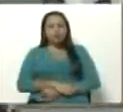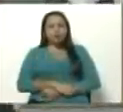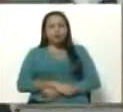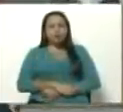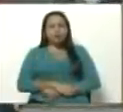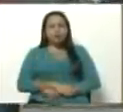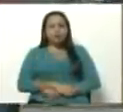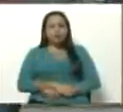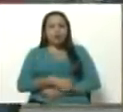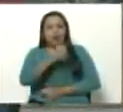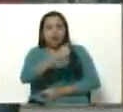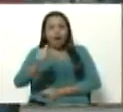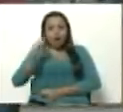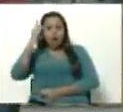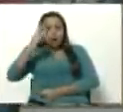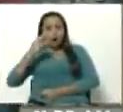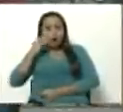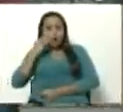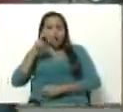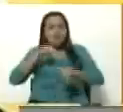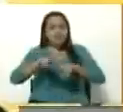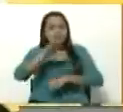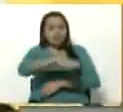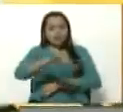en cada joven, en cada niño.